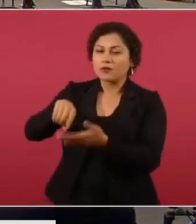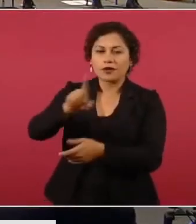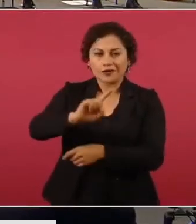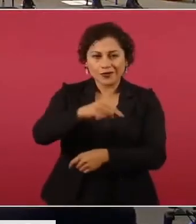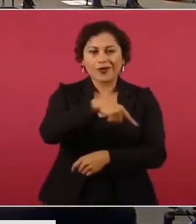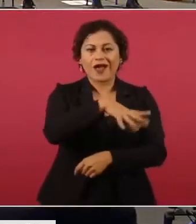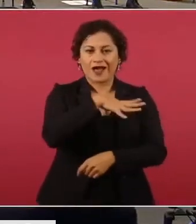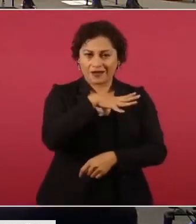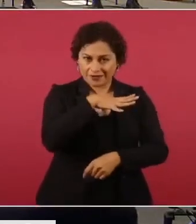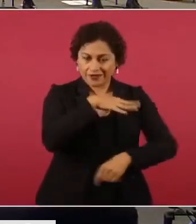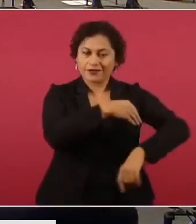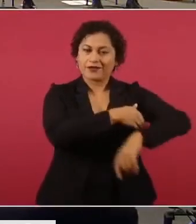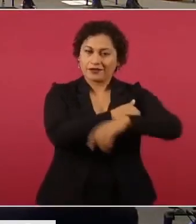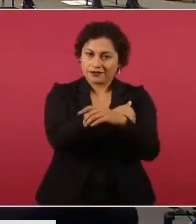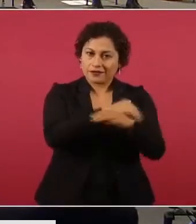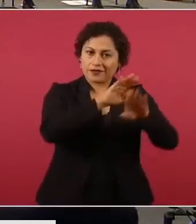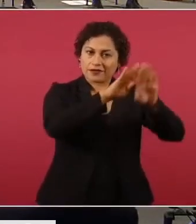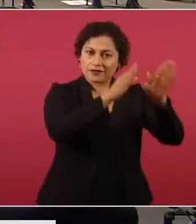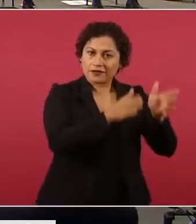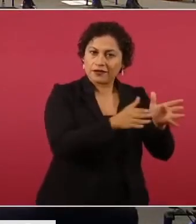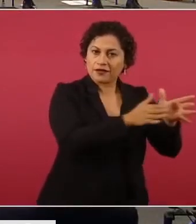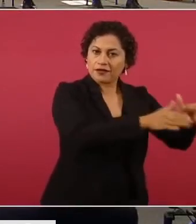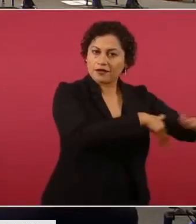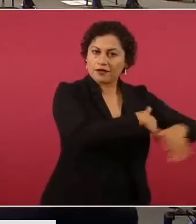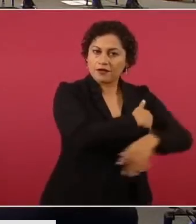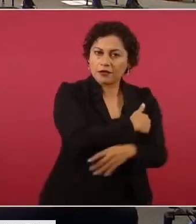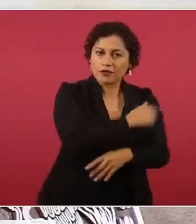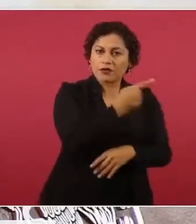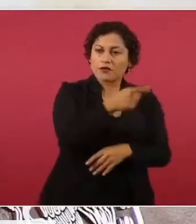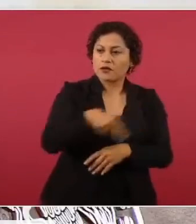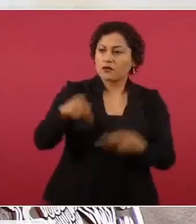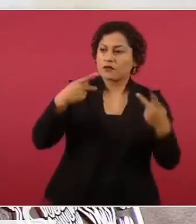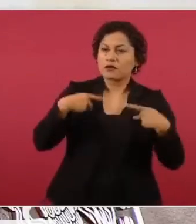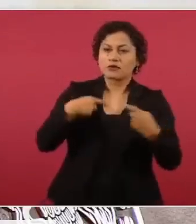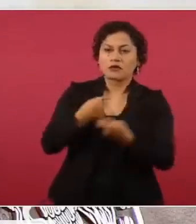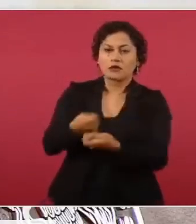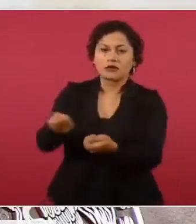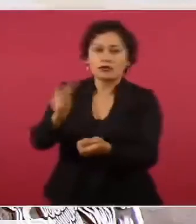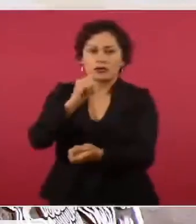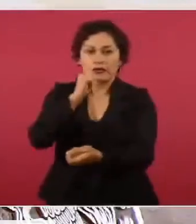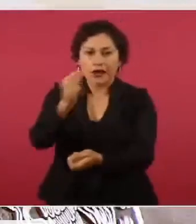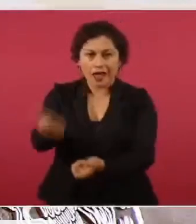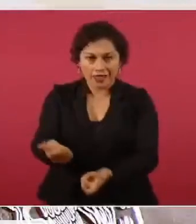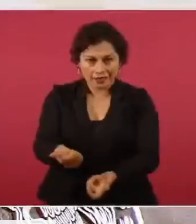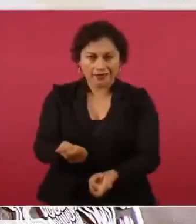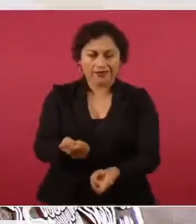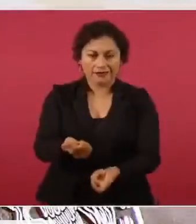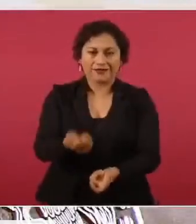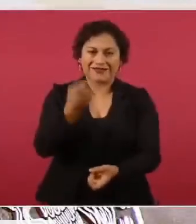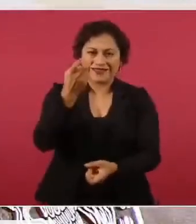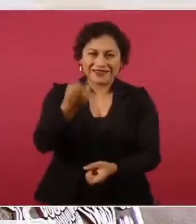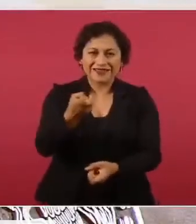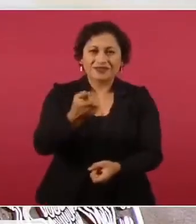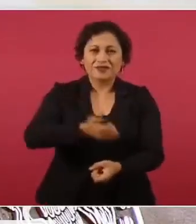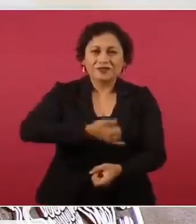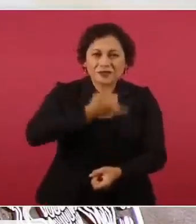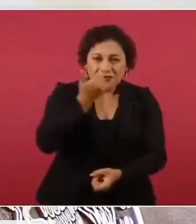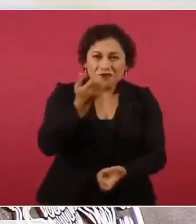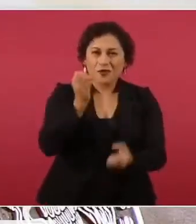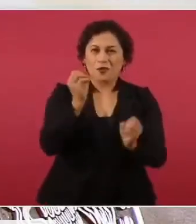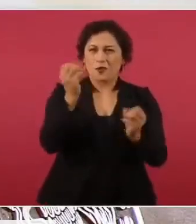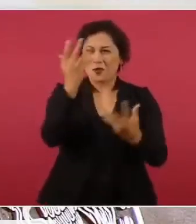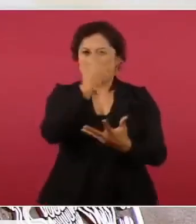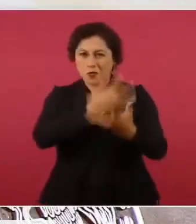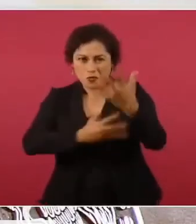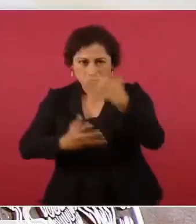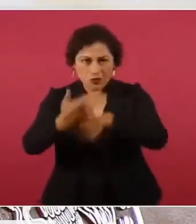las personas que los necesitan. Sí podían estar los medicamentos y se les habían mandado, pero con estas estrategias lo que permitimos es que llegue